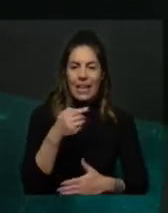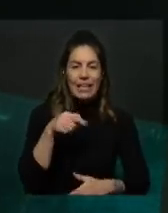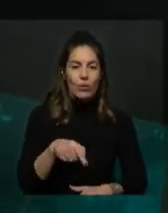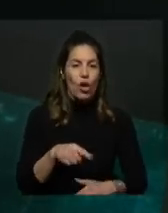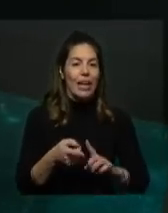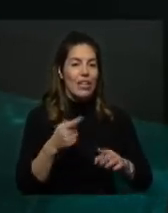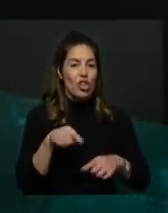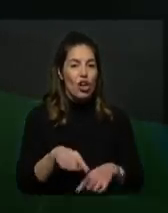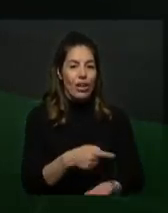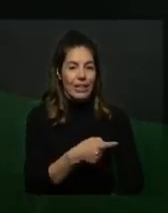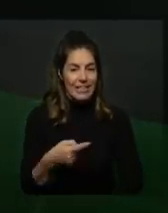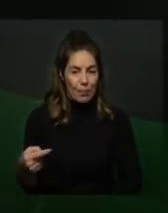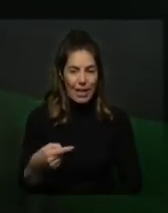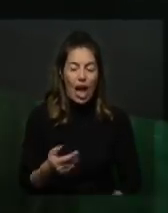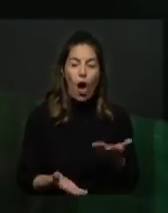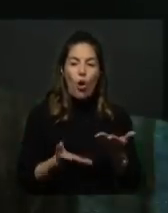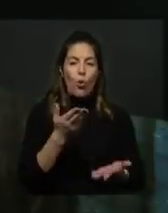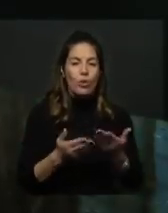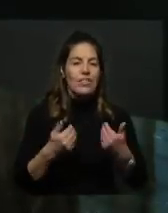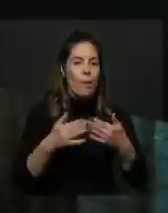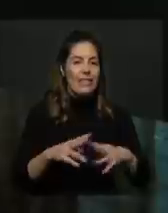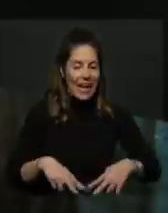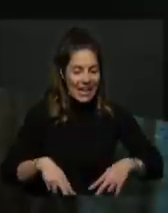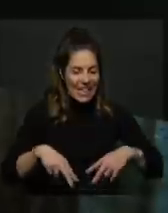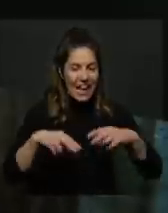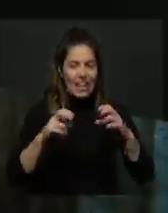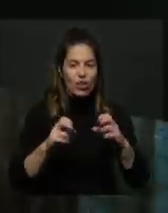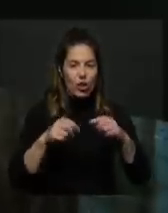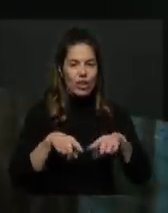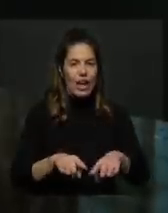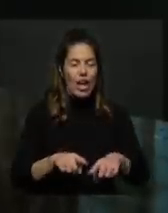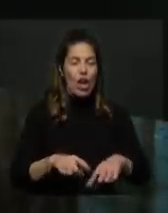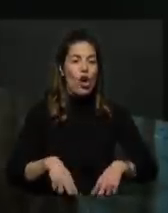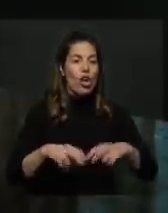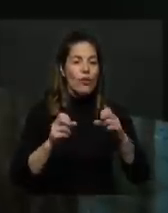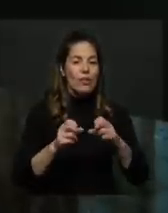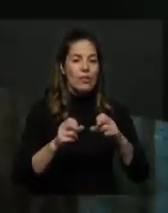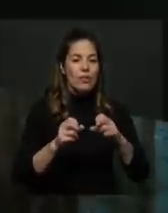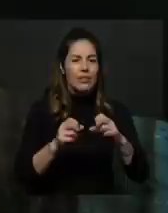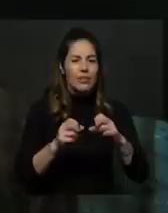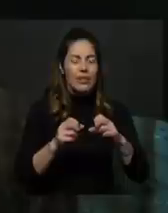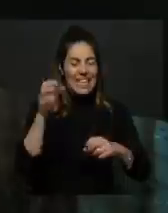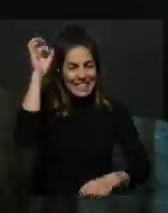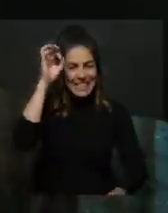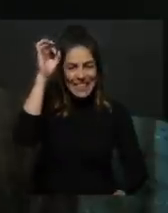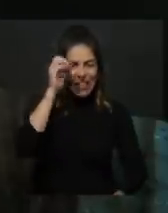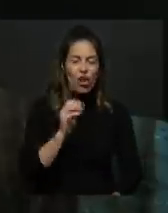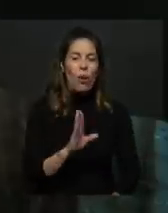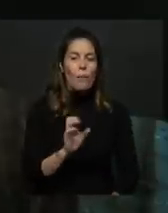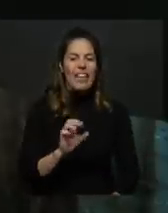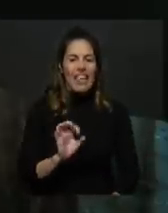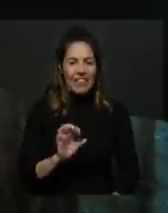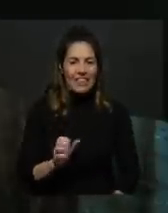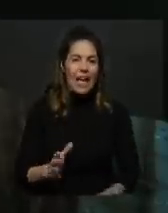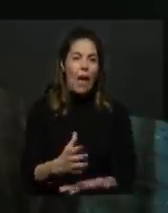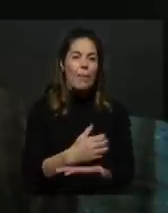semana la justicia comenzará la indagatoria lo que tiene que ver con el caso del senador Gustavo penades por la explotación